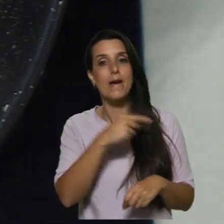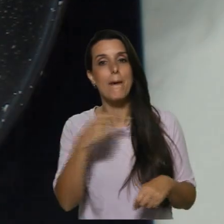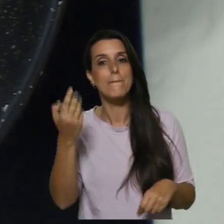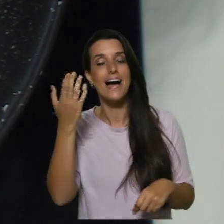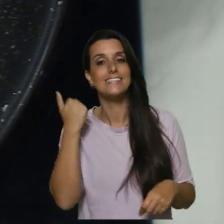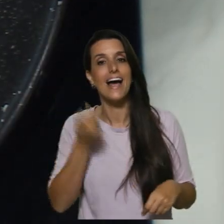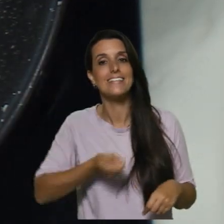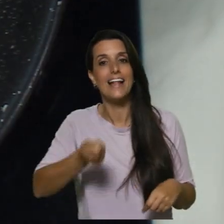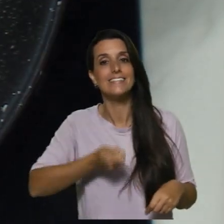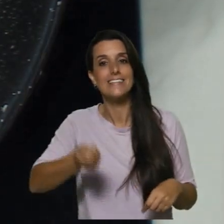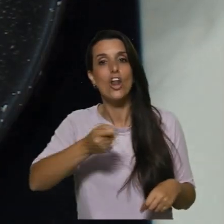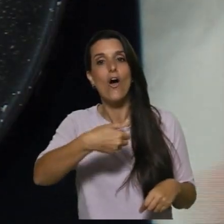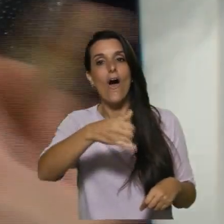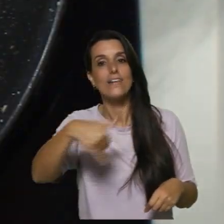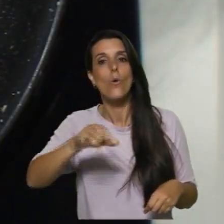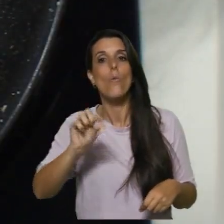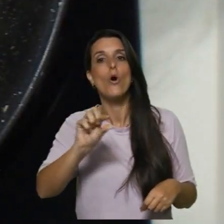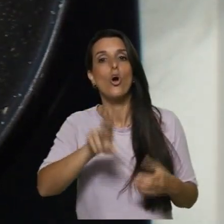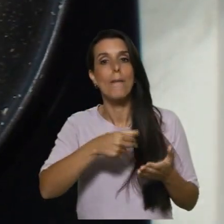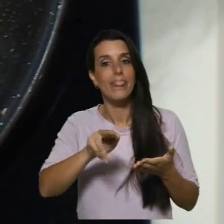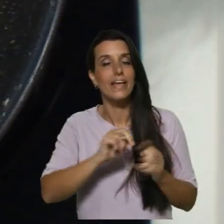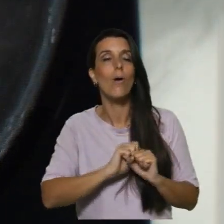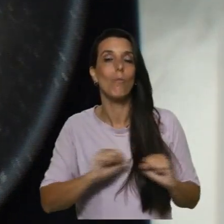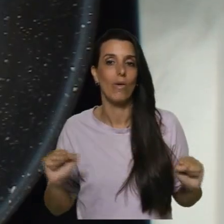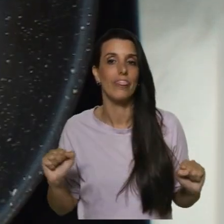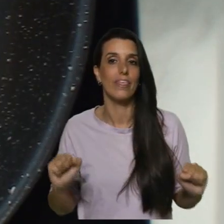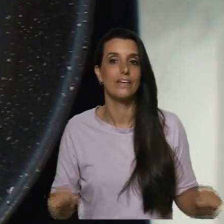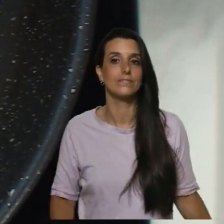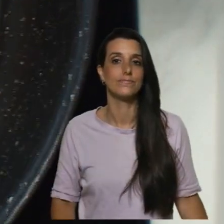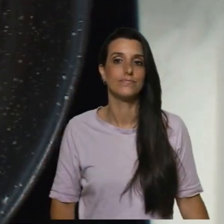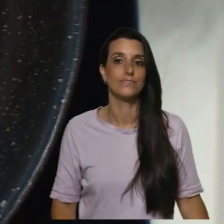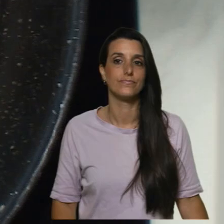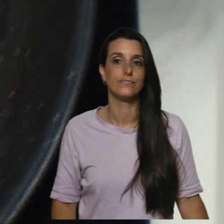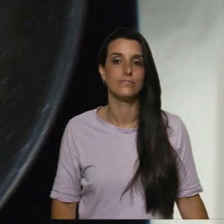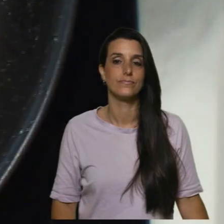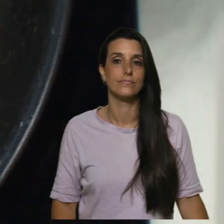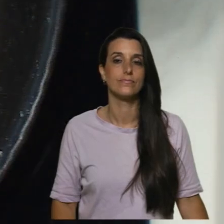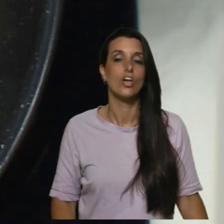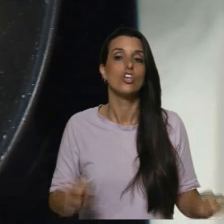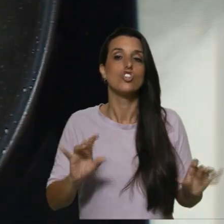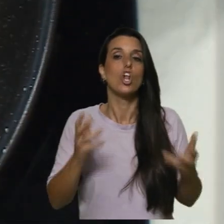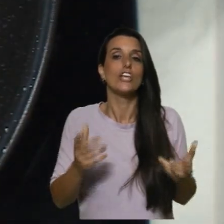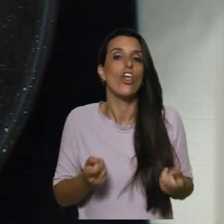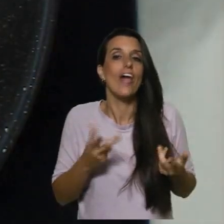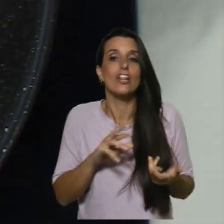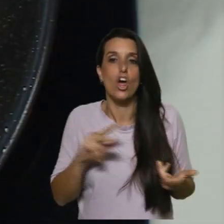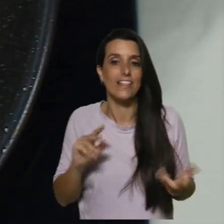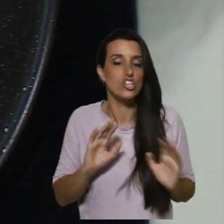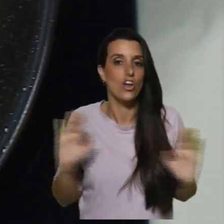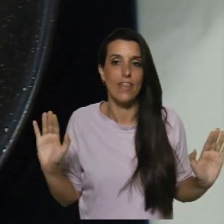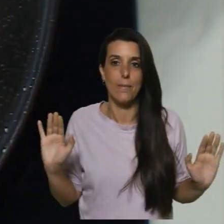de saltearlo solo por aceite, poner un poquito de manteca. También lo podrías hacer. Solo queremos darle como un doradito.